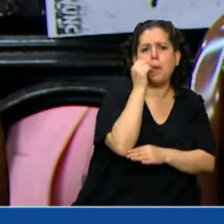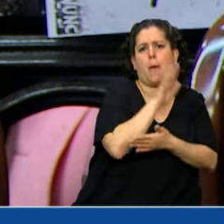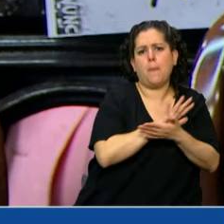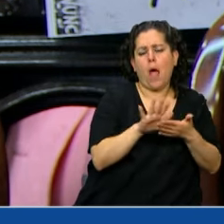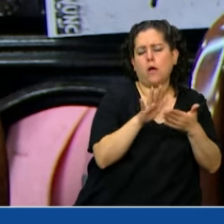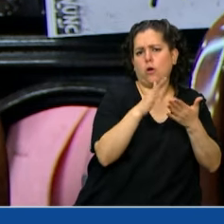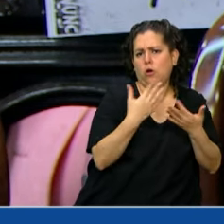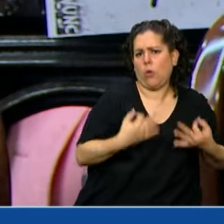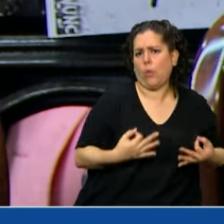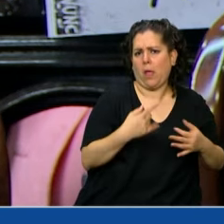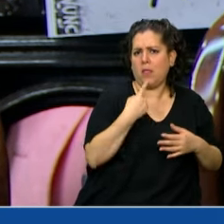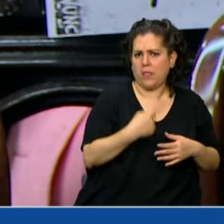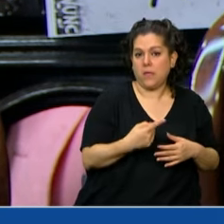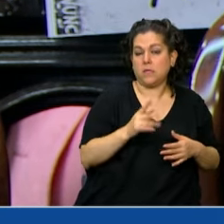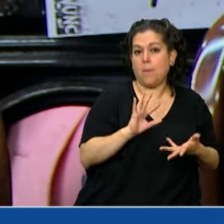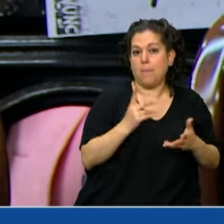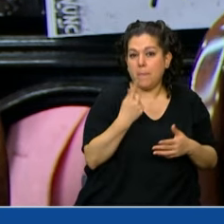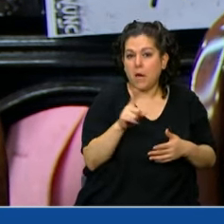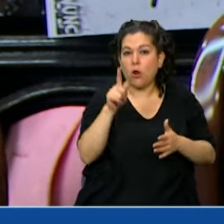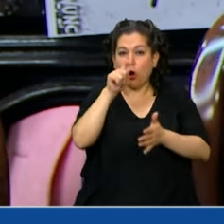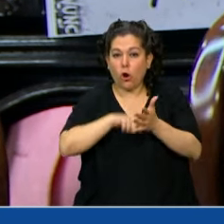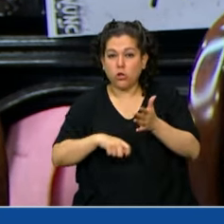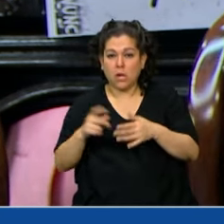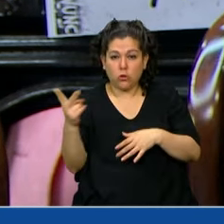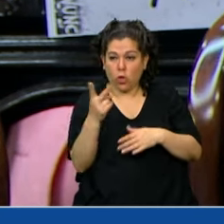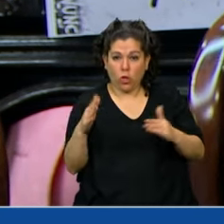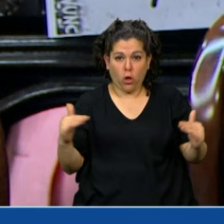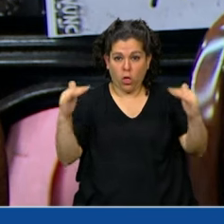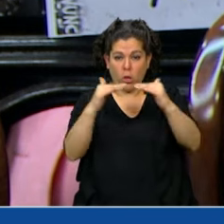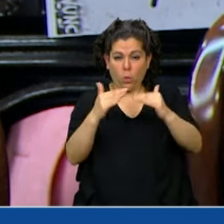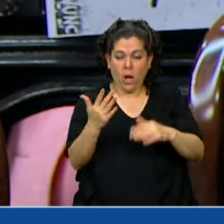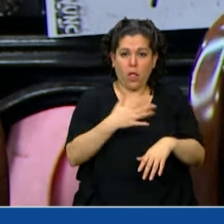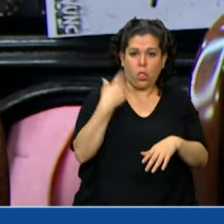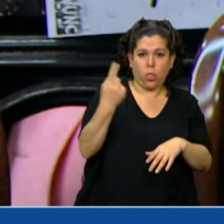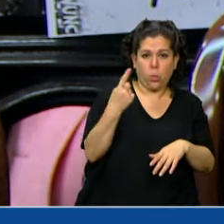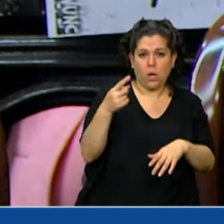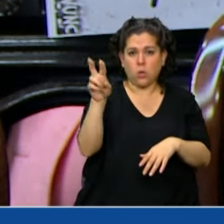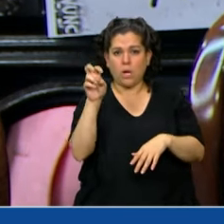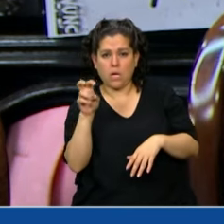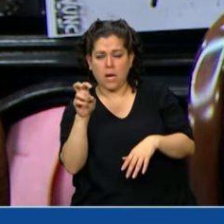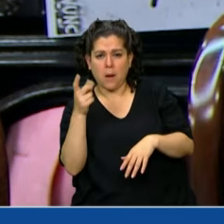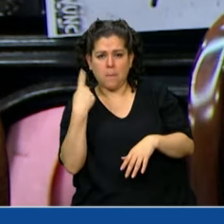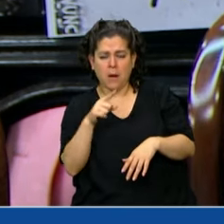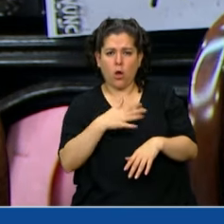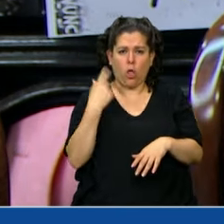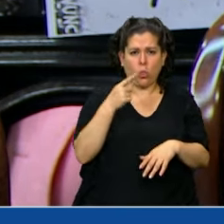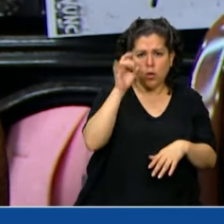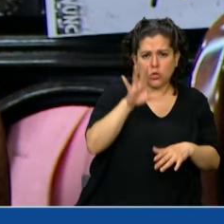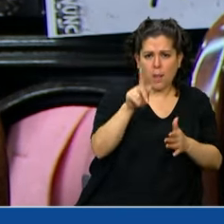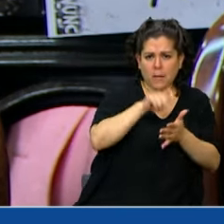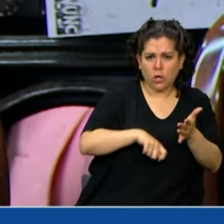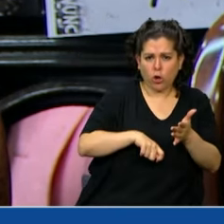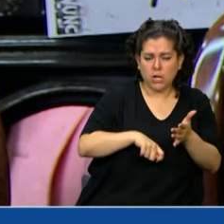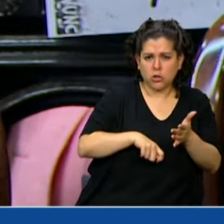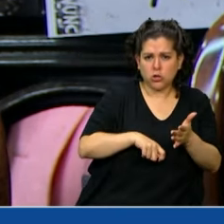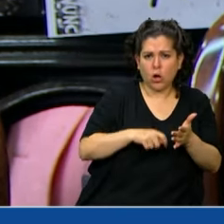verdad es que si además decimos que es un contrato entre iguales acá de repente el contrato solo le pertenece al propietario Y solo el propietario